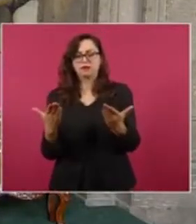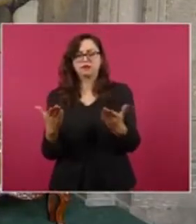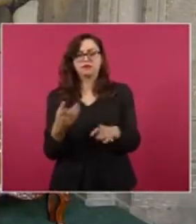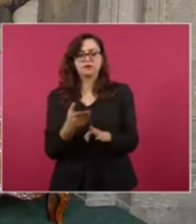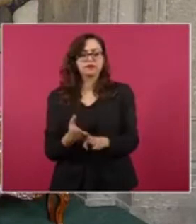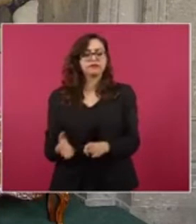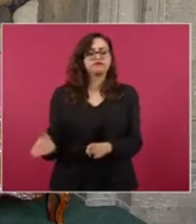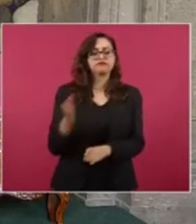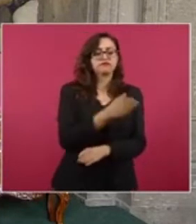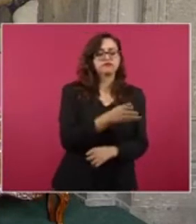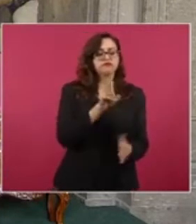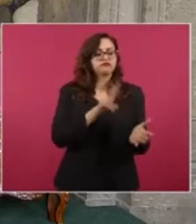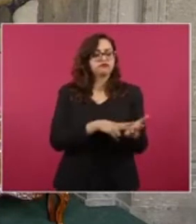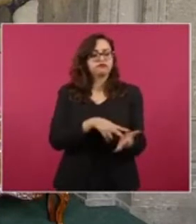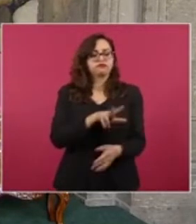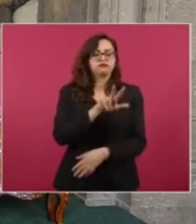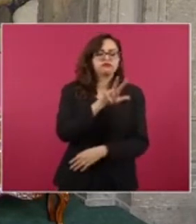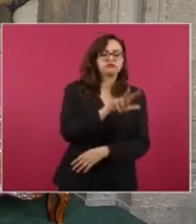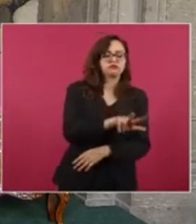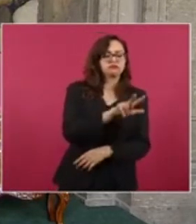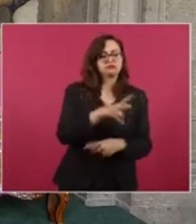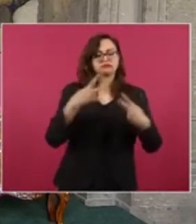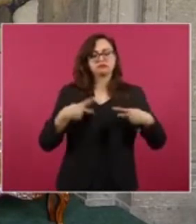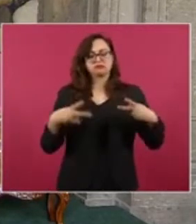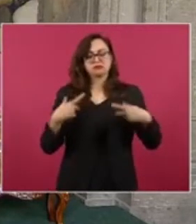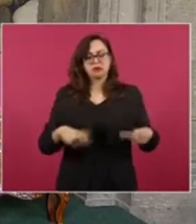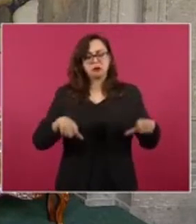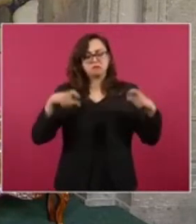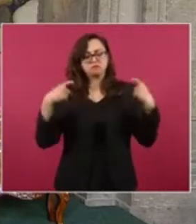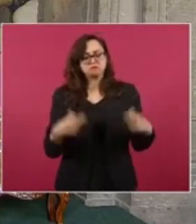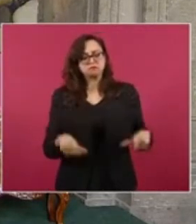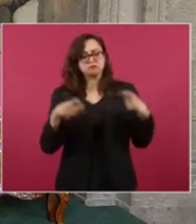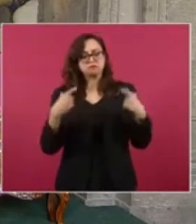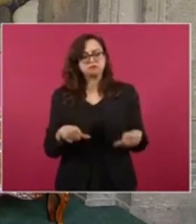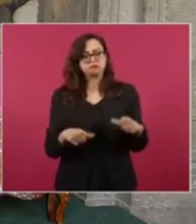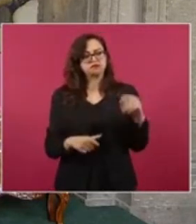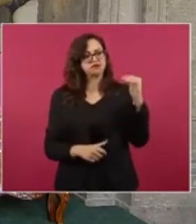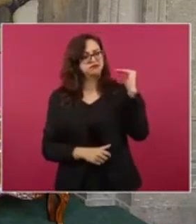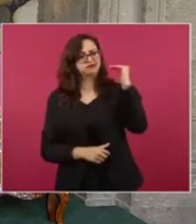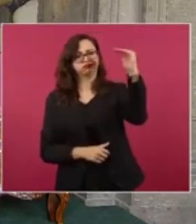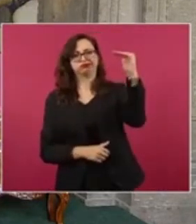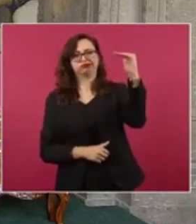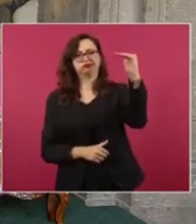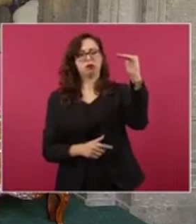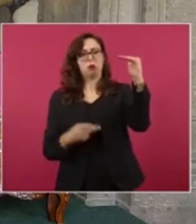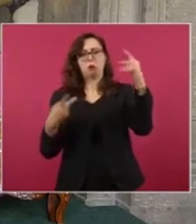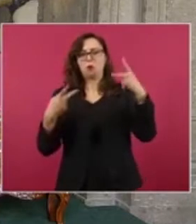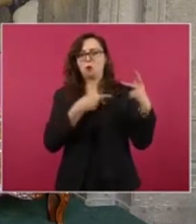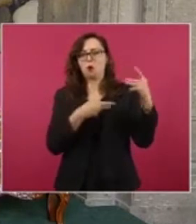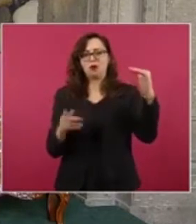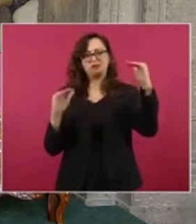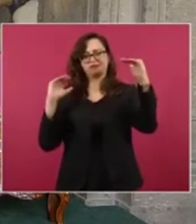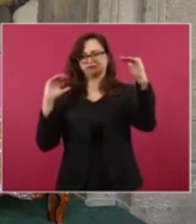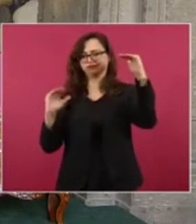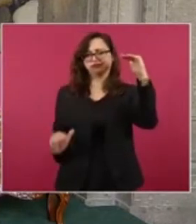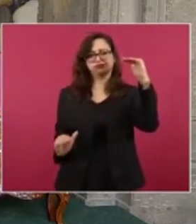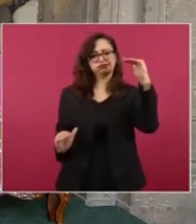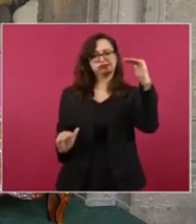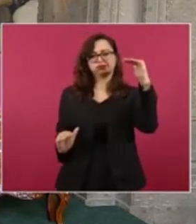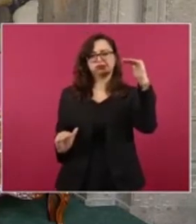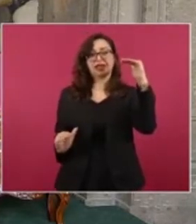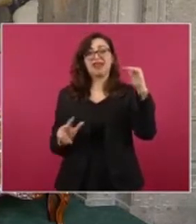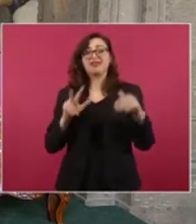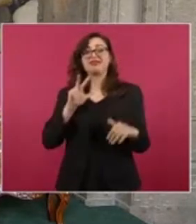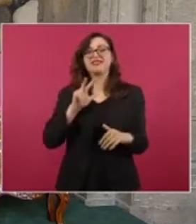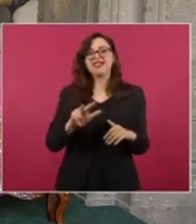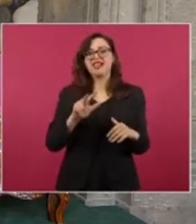que aún con los graves problemas externos que ha enfrentado México con la pandemia y la guerra en Ucrania, el país se ha ayudado con 2 elementos, la estrategia de apoyo a